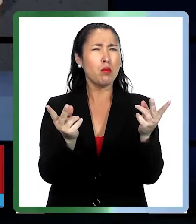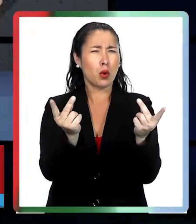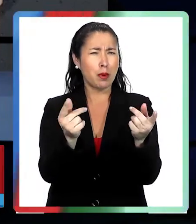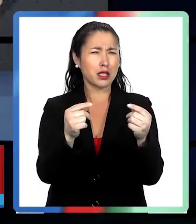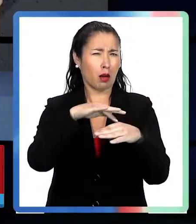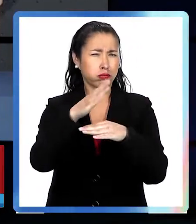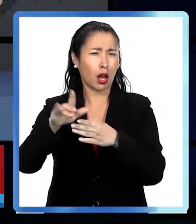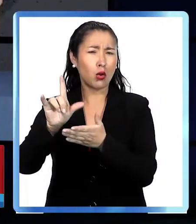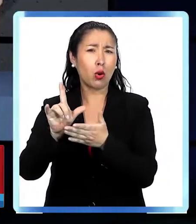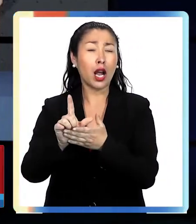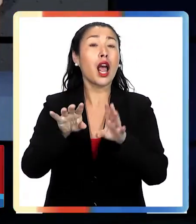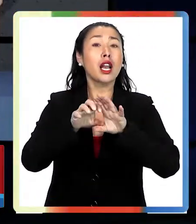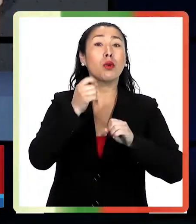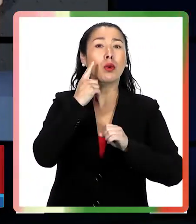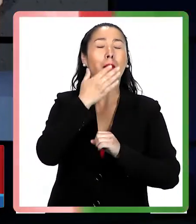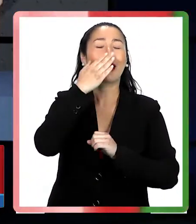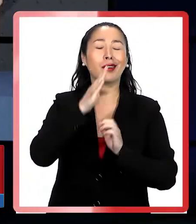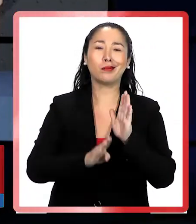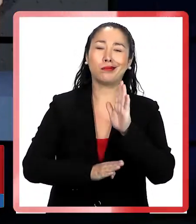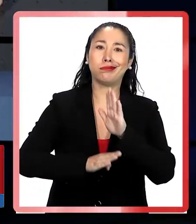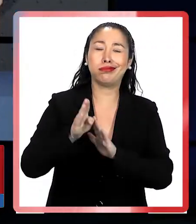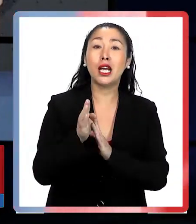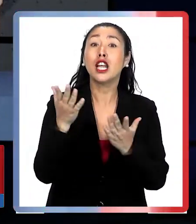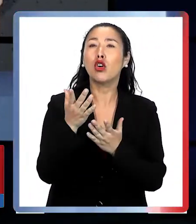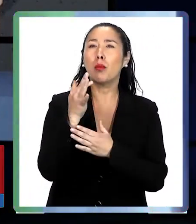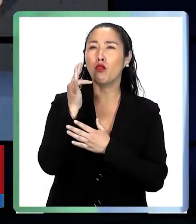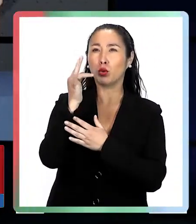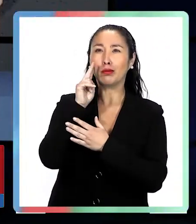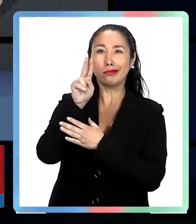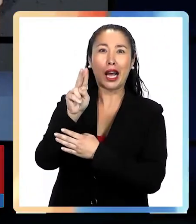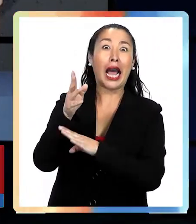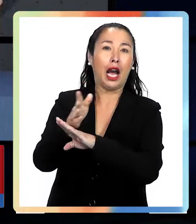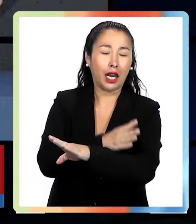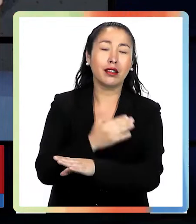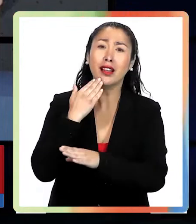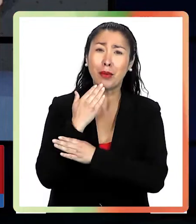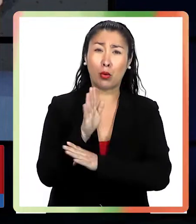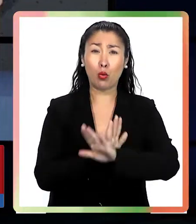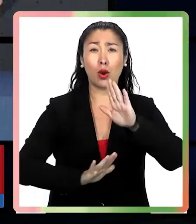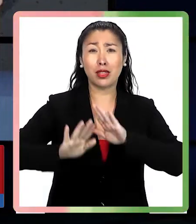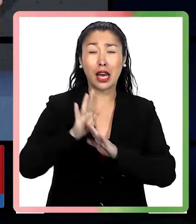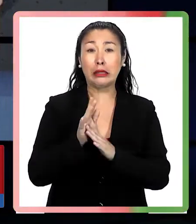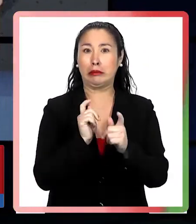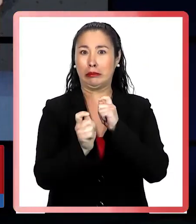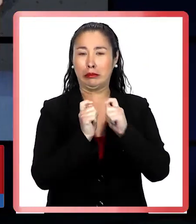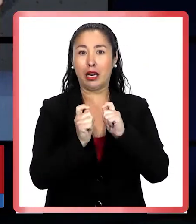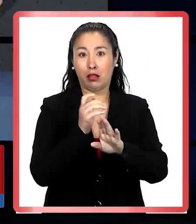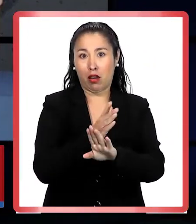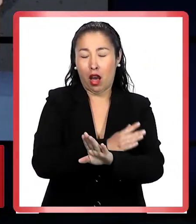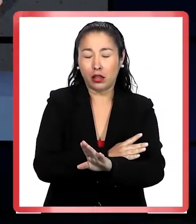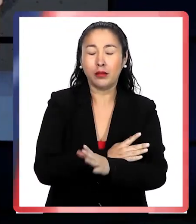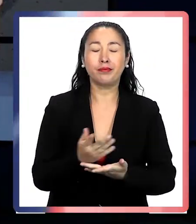similares. El acuerdo apunta a mejorar los modelos de predicción, prevención y gestión de riesgos ante